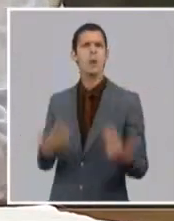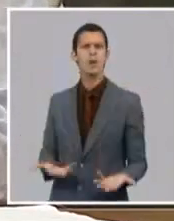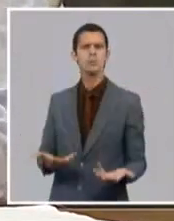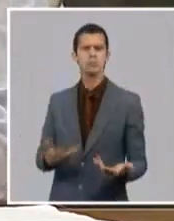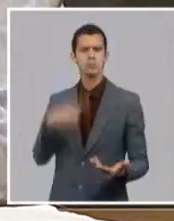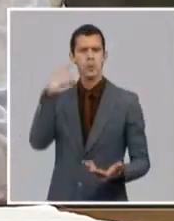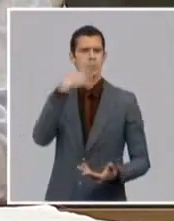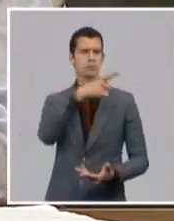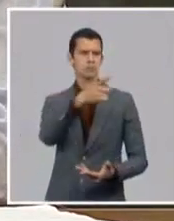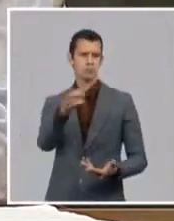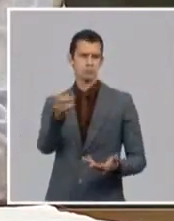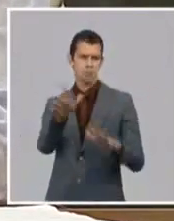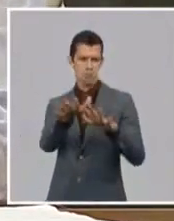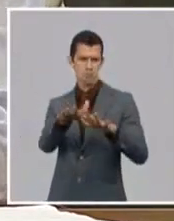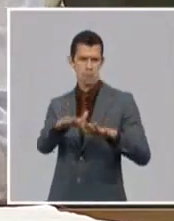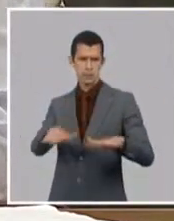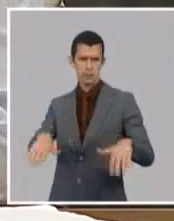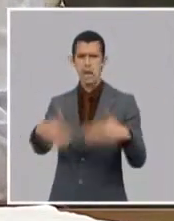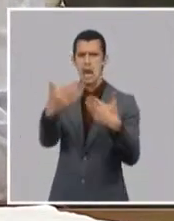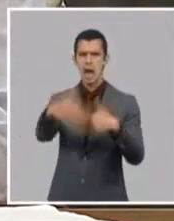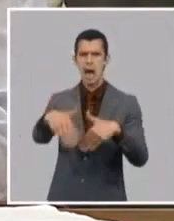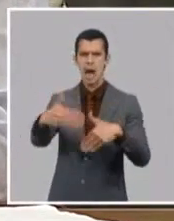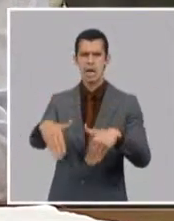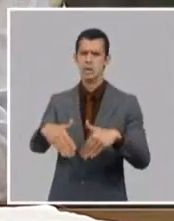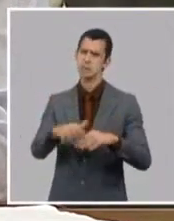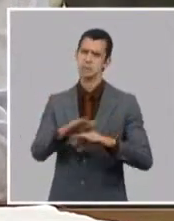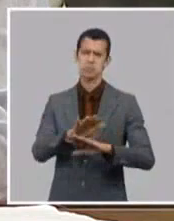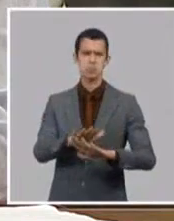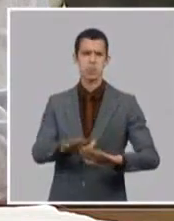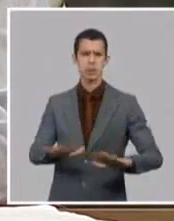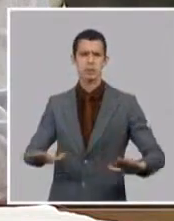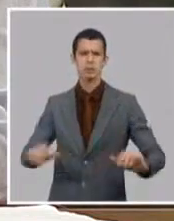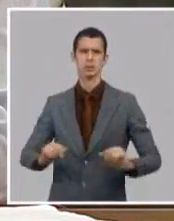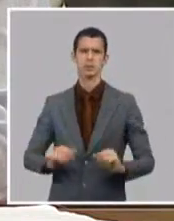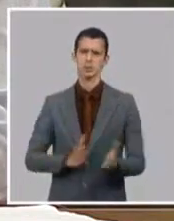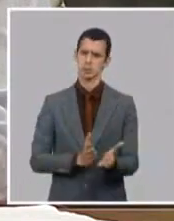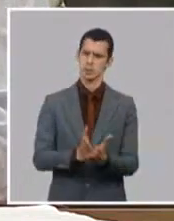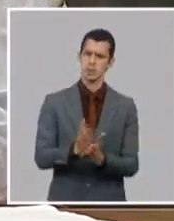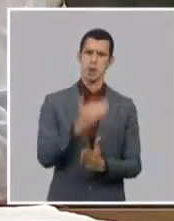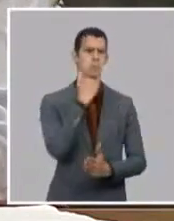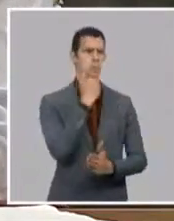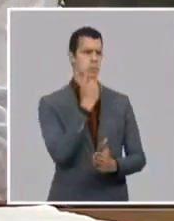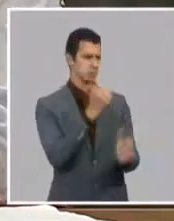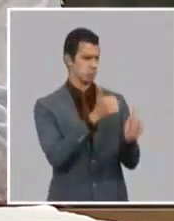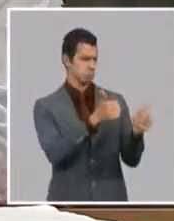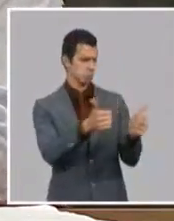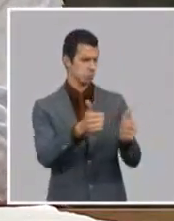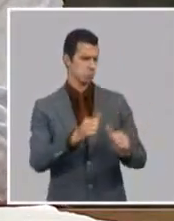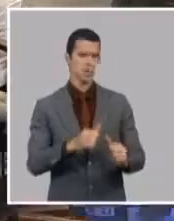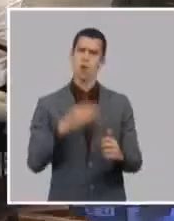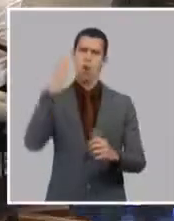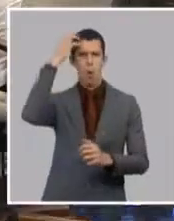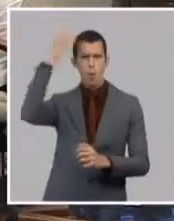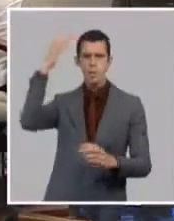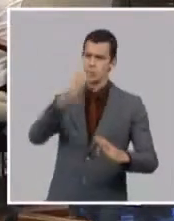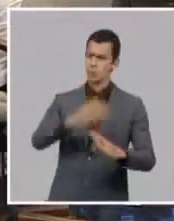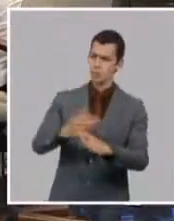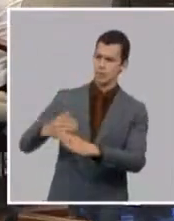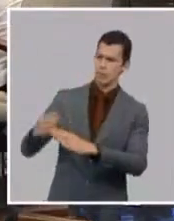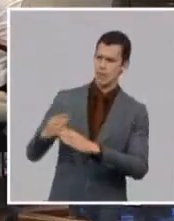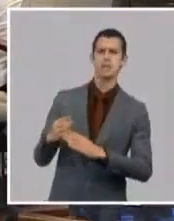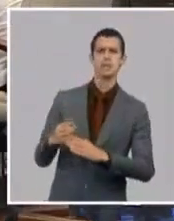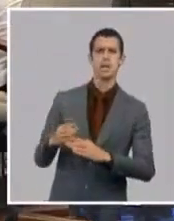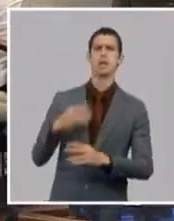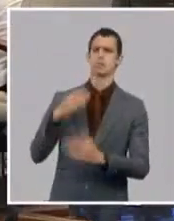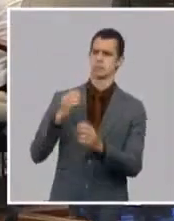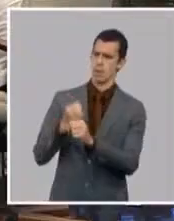seguimos funcionando, todas las estructuras están trabajando, el gobierno está elaborando, aquí se dieron conclusiones de reuniones que